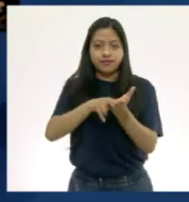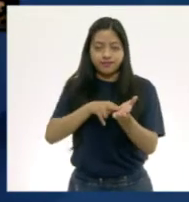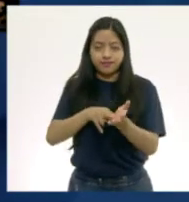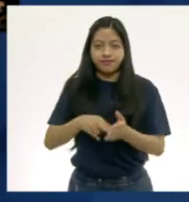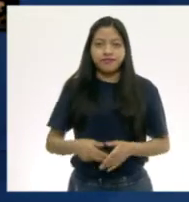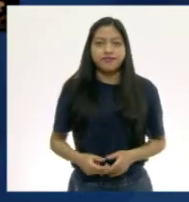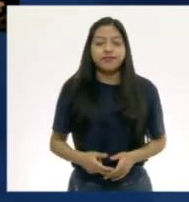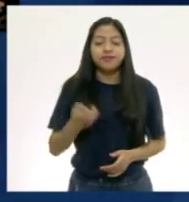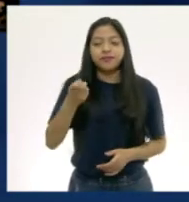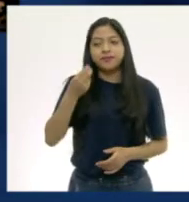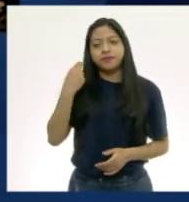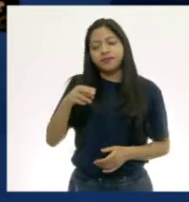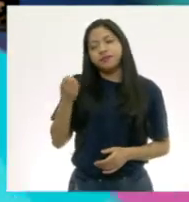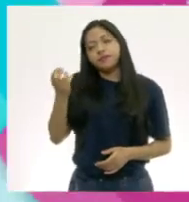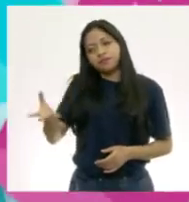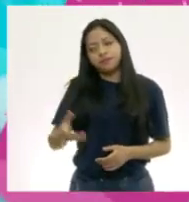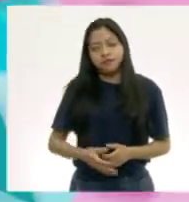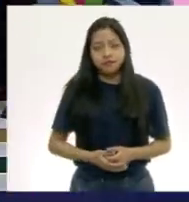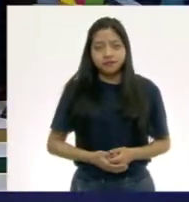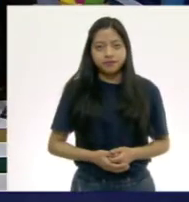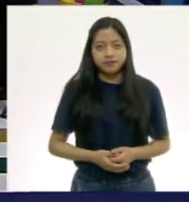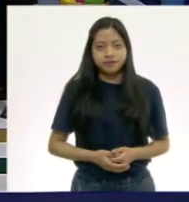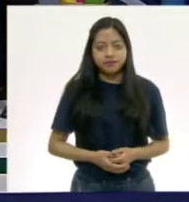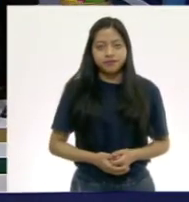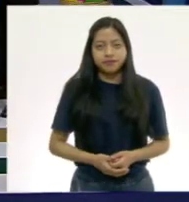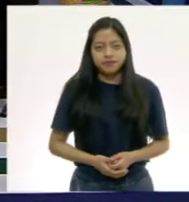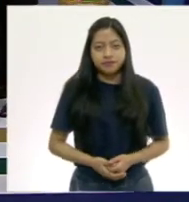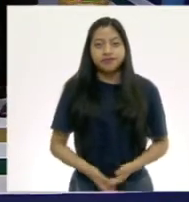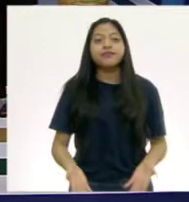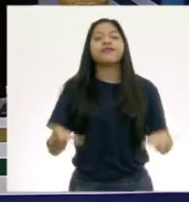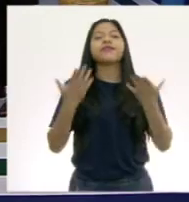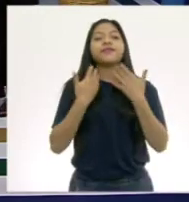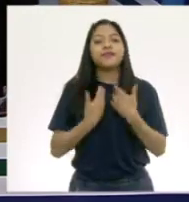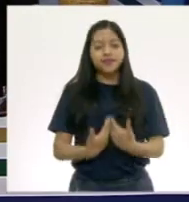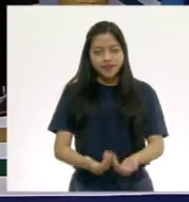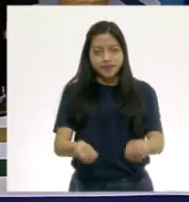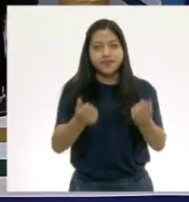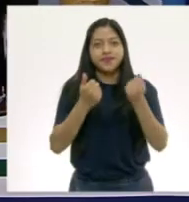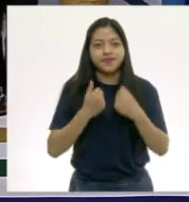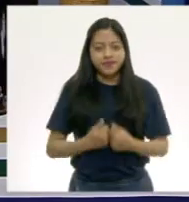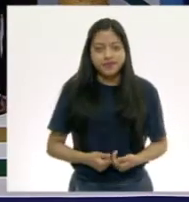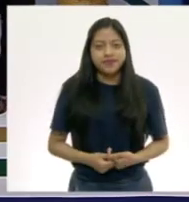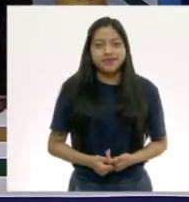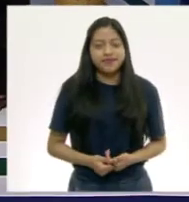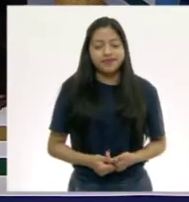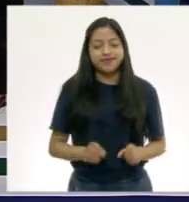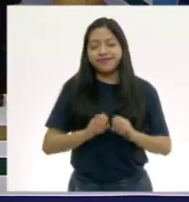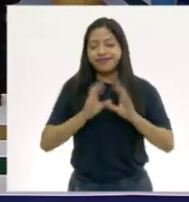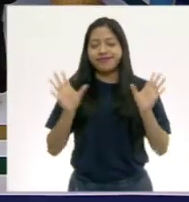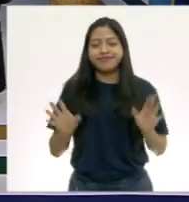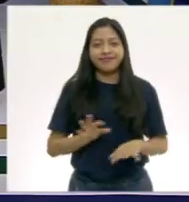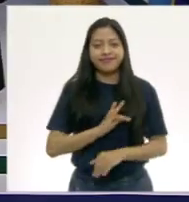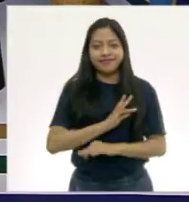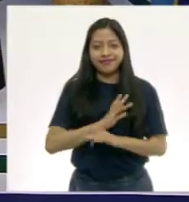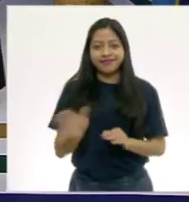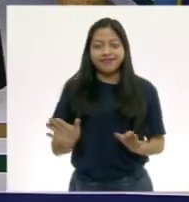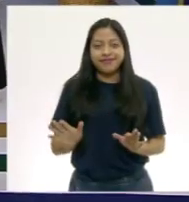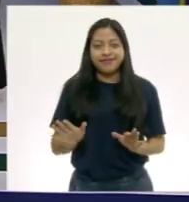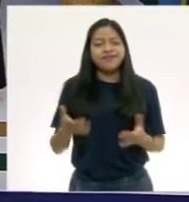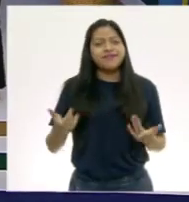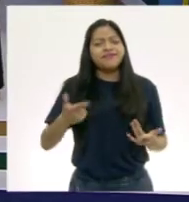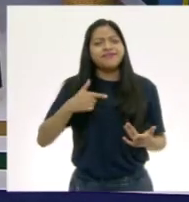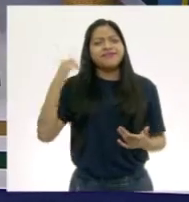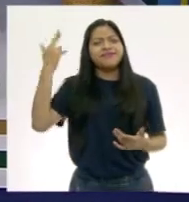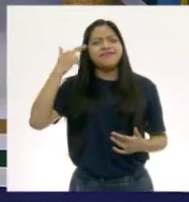va a hacer el nombre de Egipto, ¿no? Ahora sí ya todo me quedó perfectamente claro. Y después